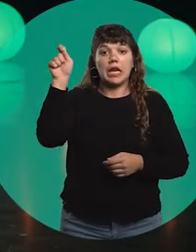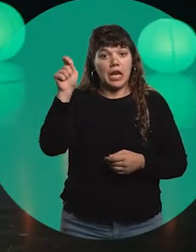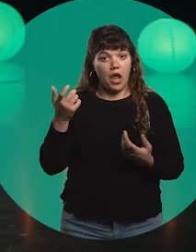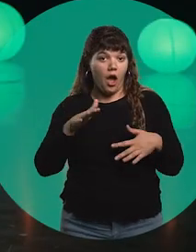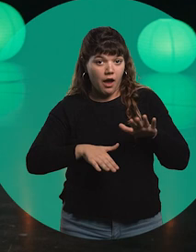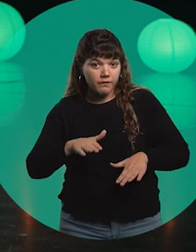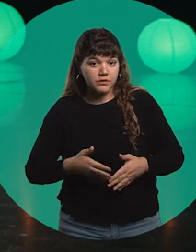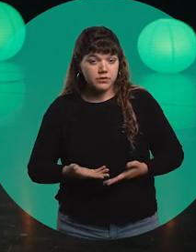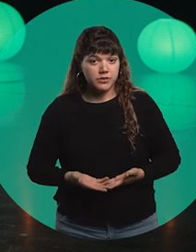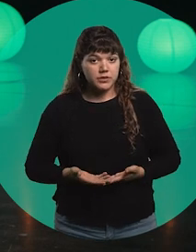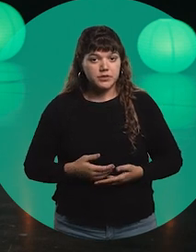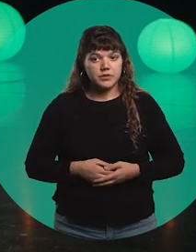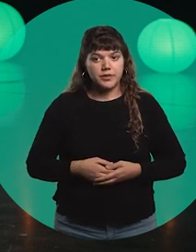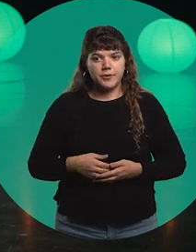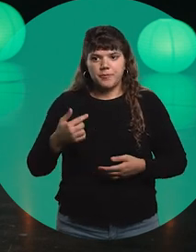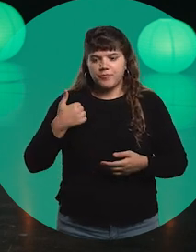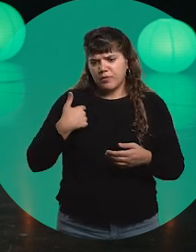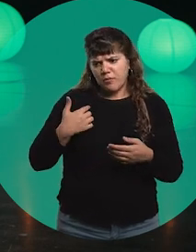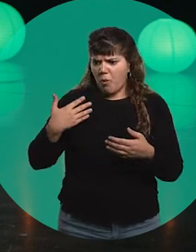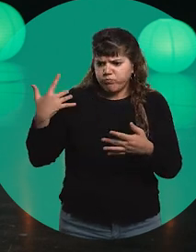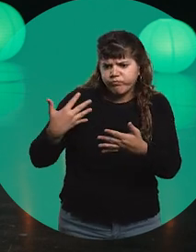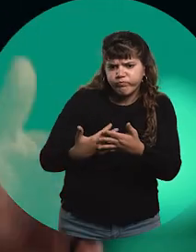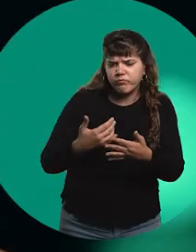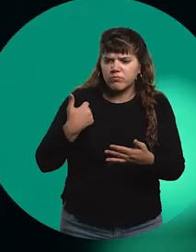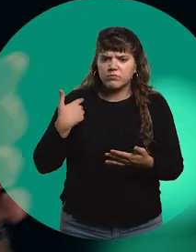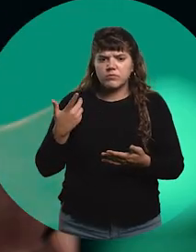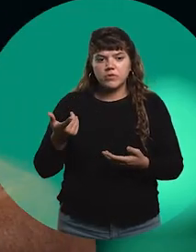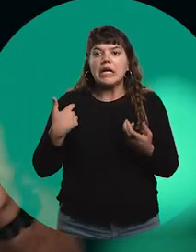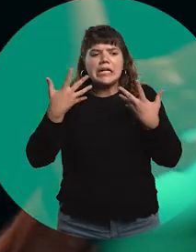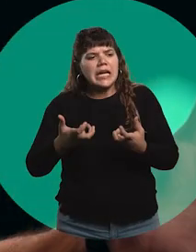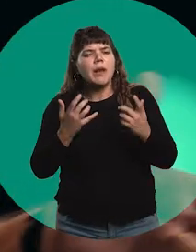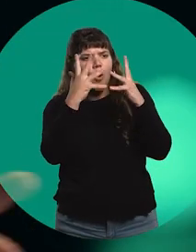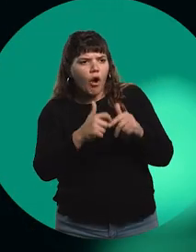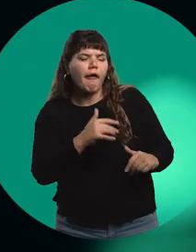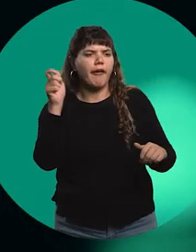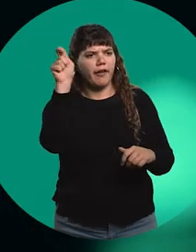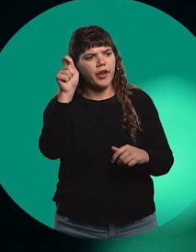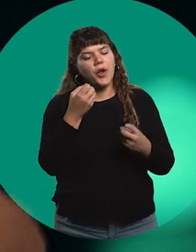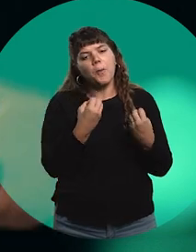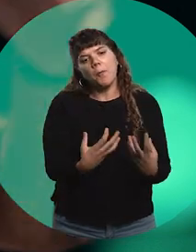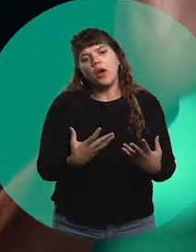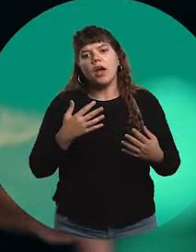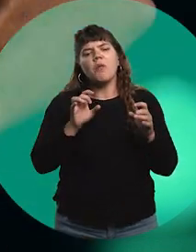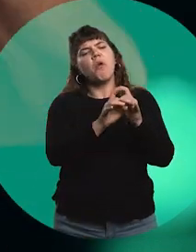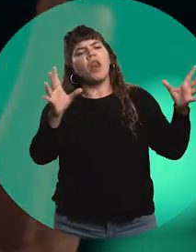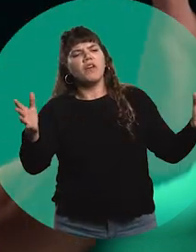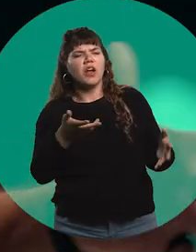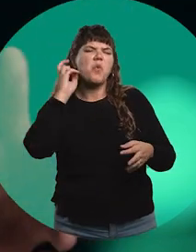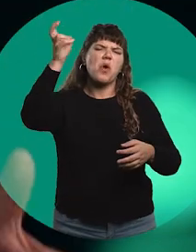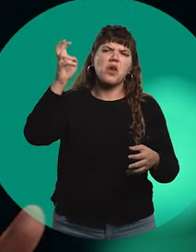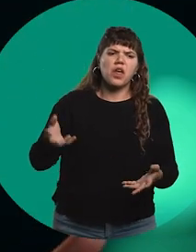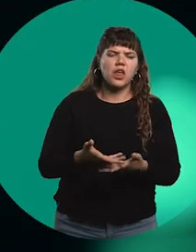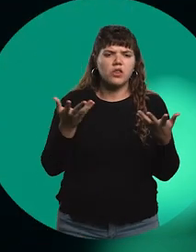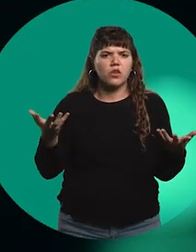recreo, en mi trayectoria, muchas veces se la manda a colegio, bueno, queremos organizar los recreos, porque hay mucha libertad,